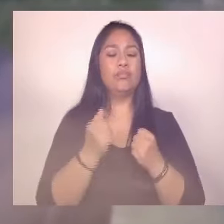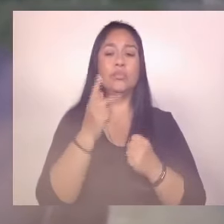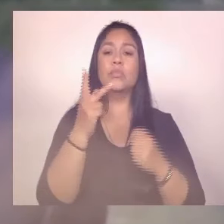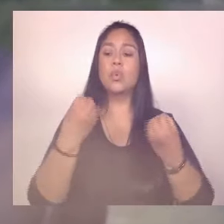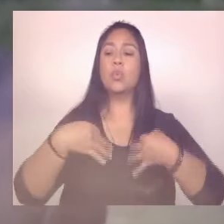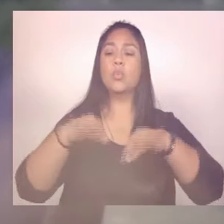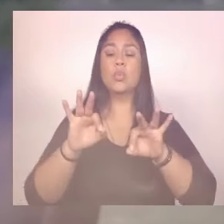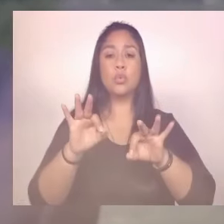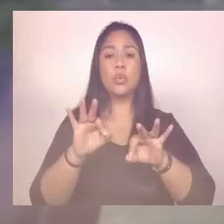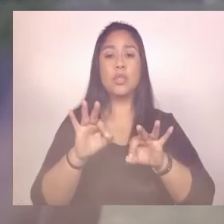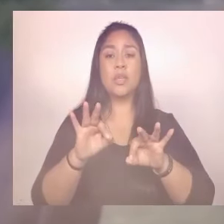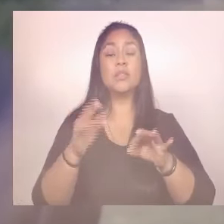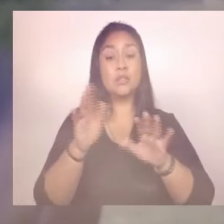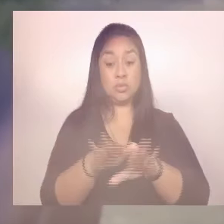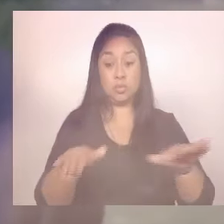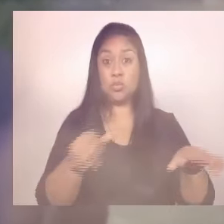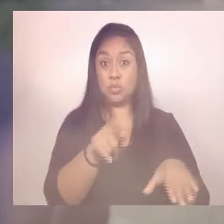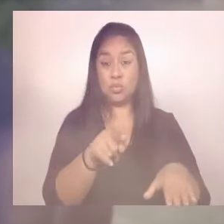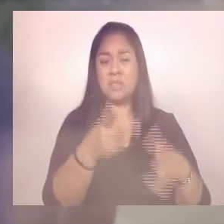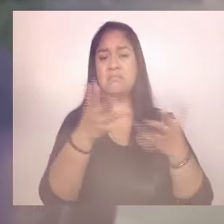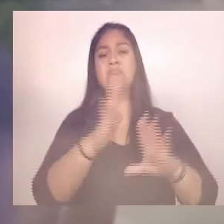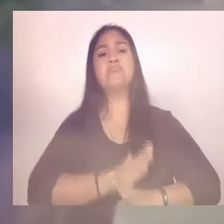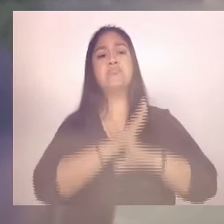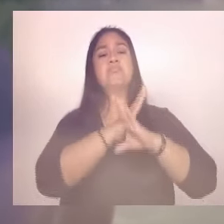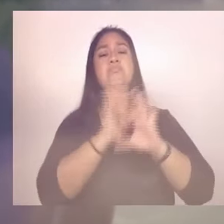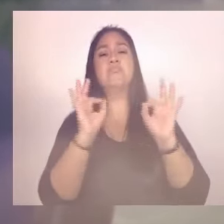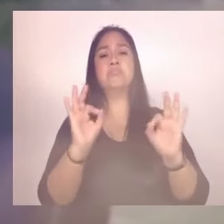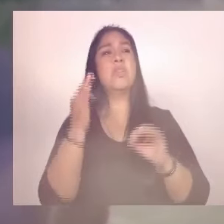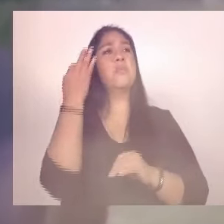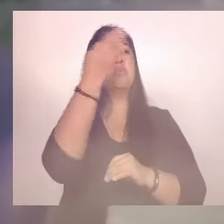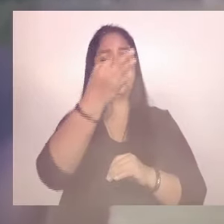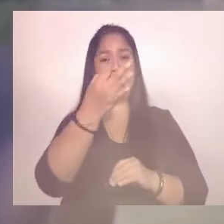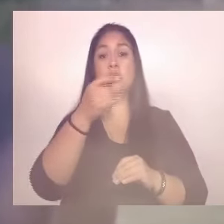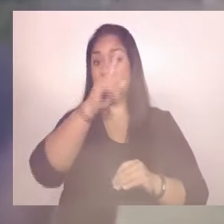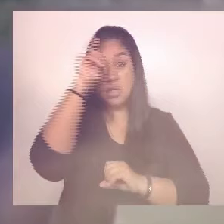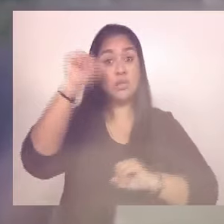y las oportunidades educativas de sus hijos estarán garantizadas.